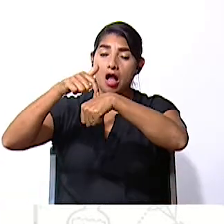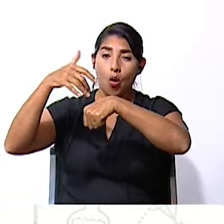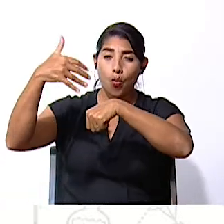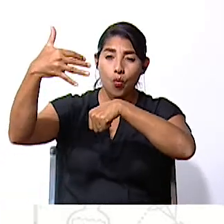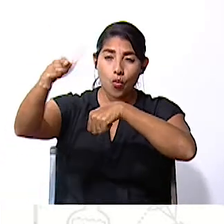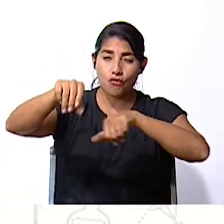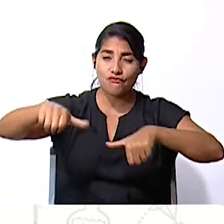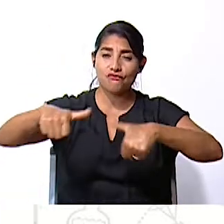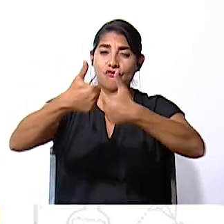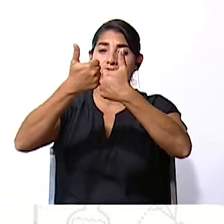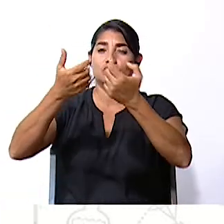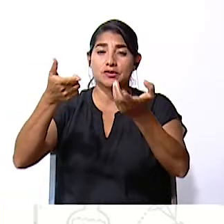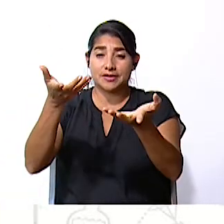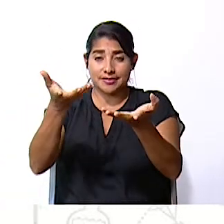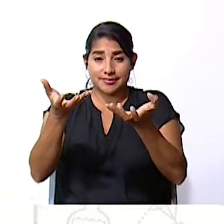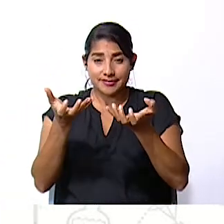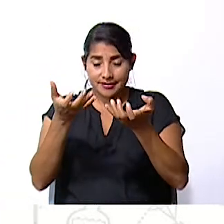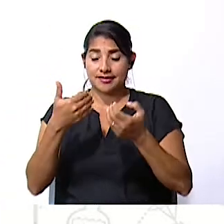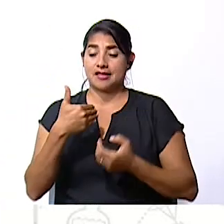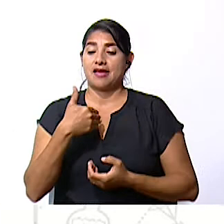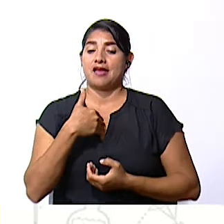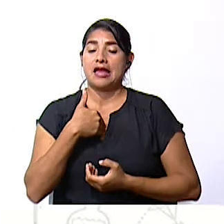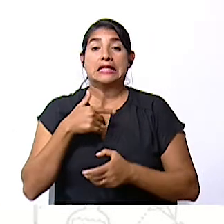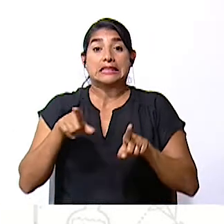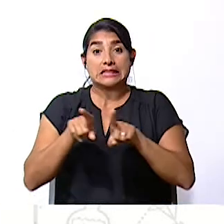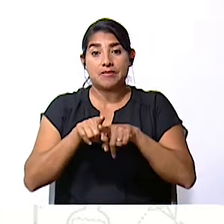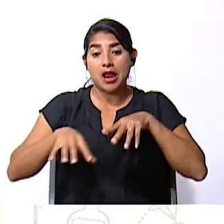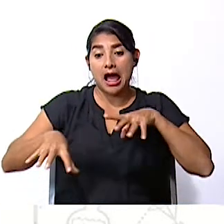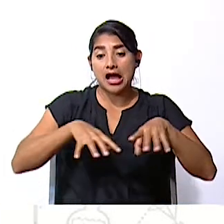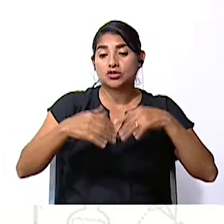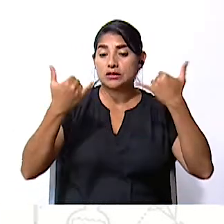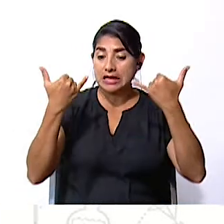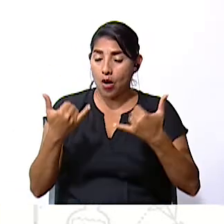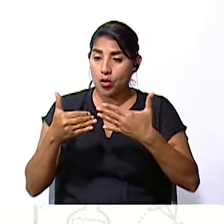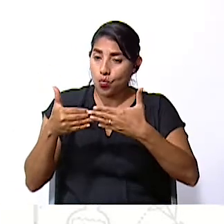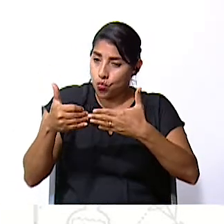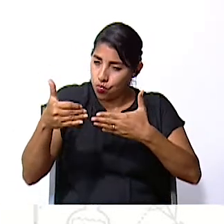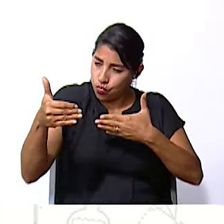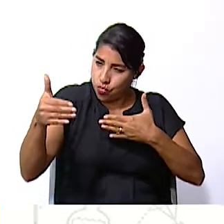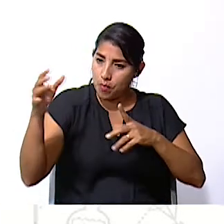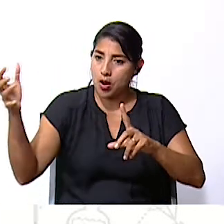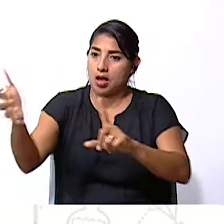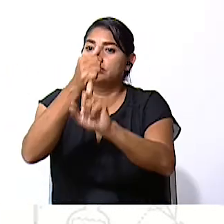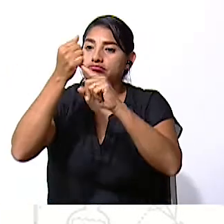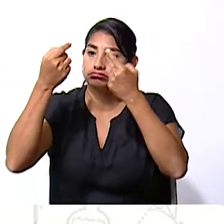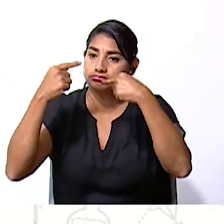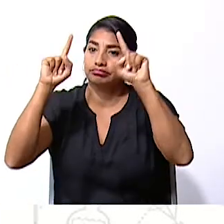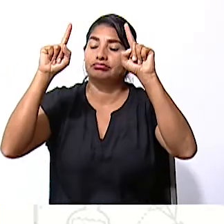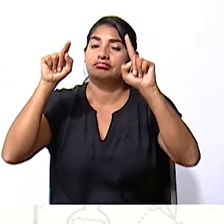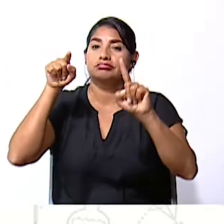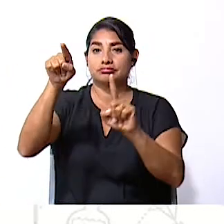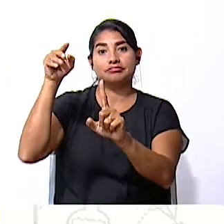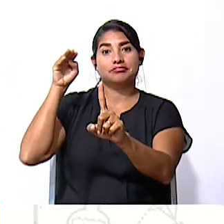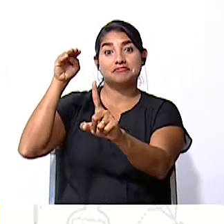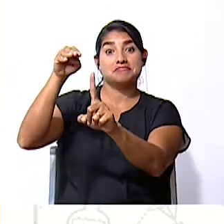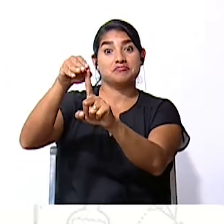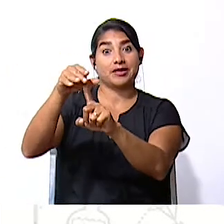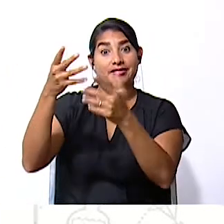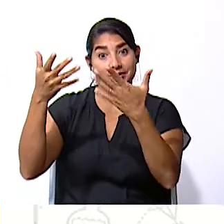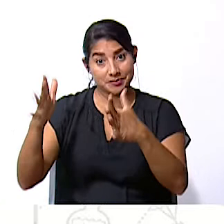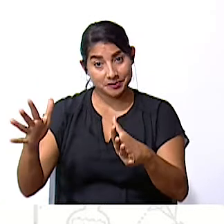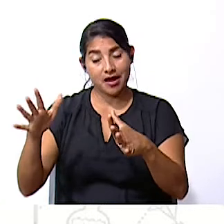los retos que él tiene y las acciones que él iba a realizar para poder